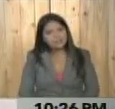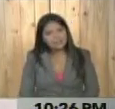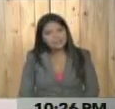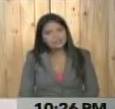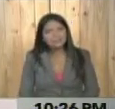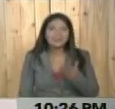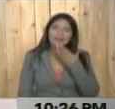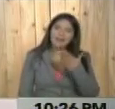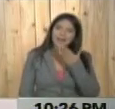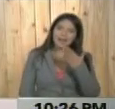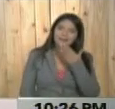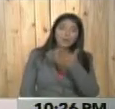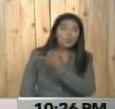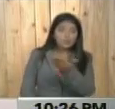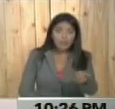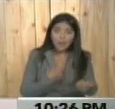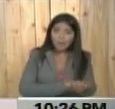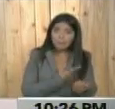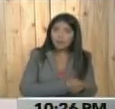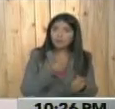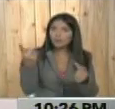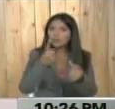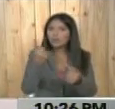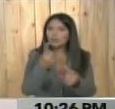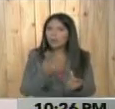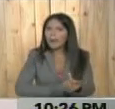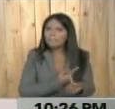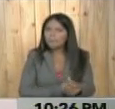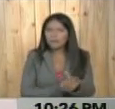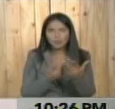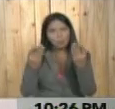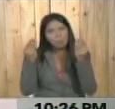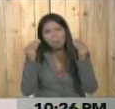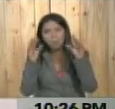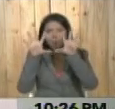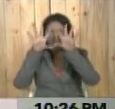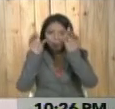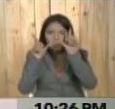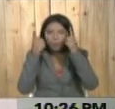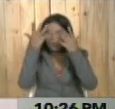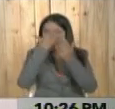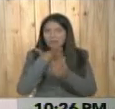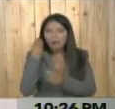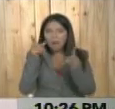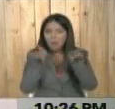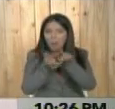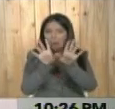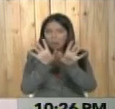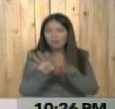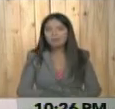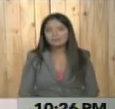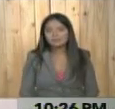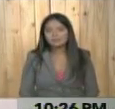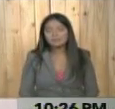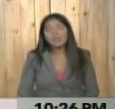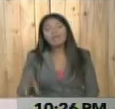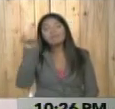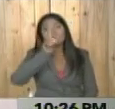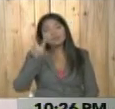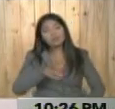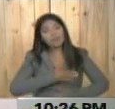Gracias, gracias. ¿Ustedes son hermanos? No. Son muy parecidos. Mira, nos alegra mucho, y miren, las puertas de Venezuela están